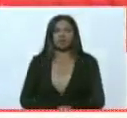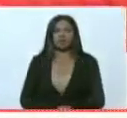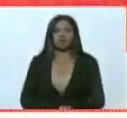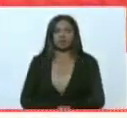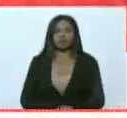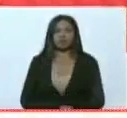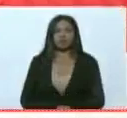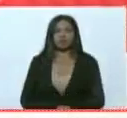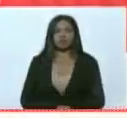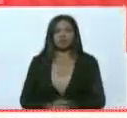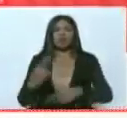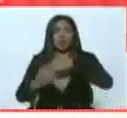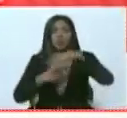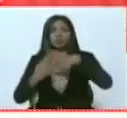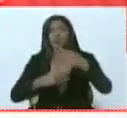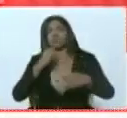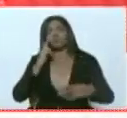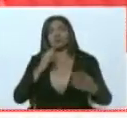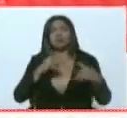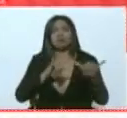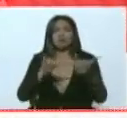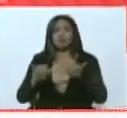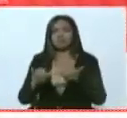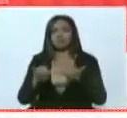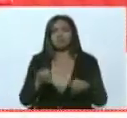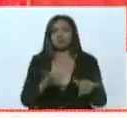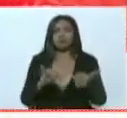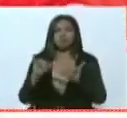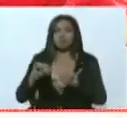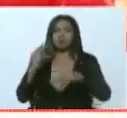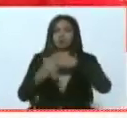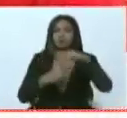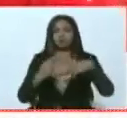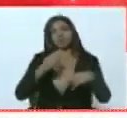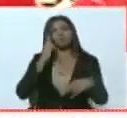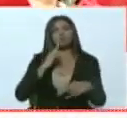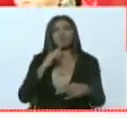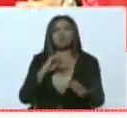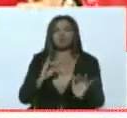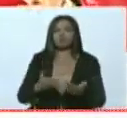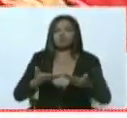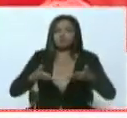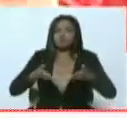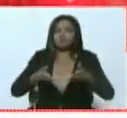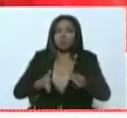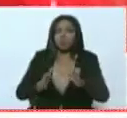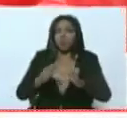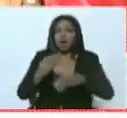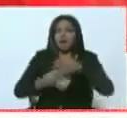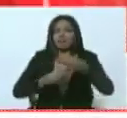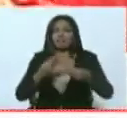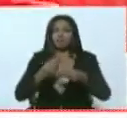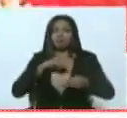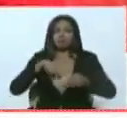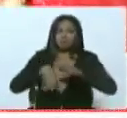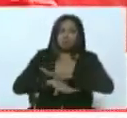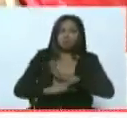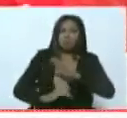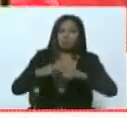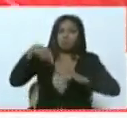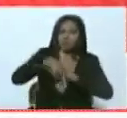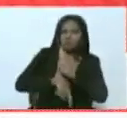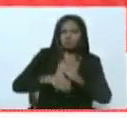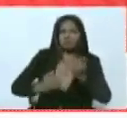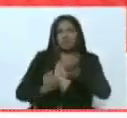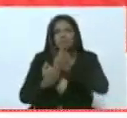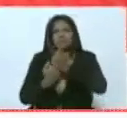la revolución bolivariana. La revolución bolivariana la gestamos desde la raíz profunda y las